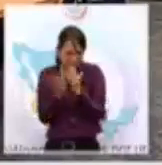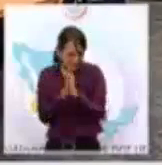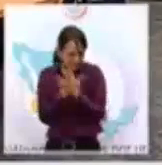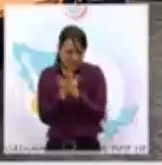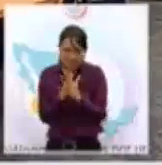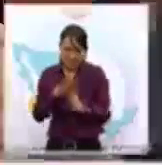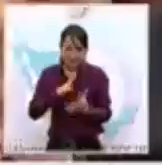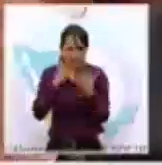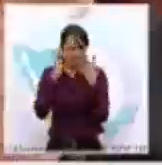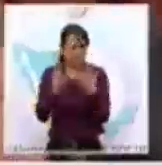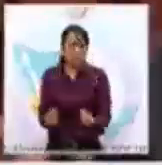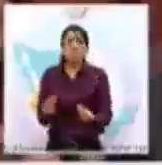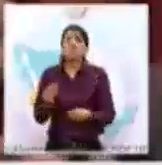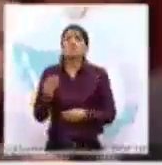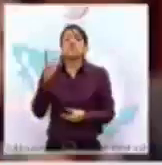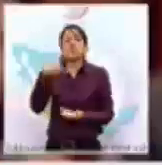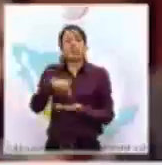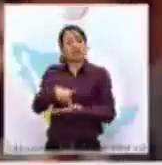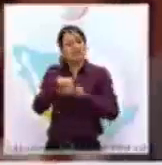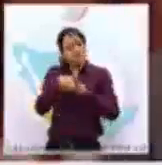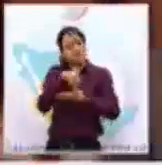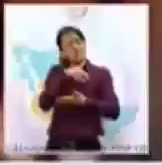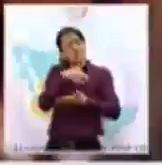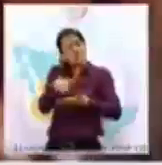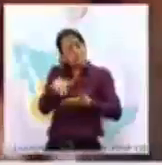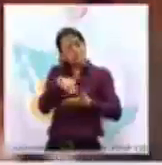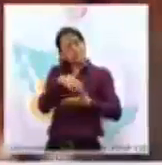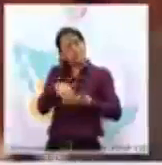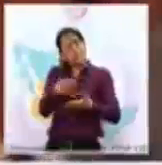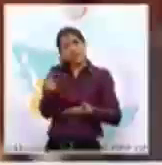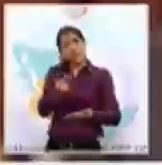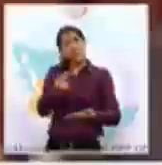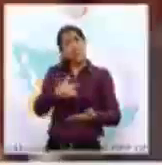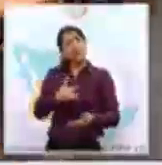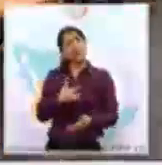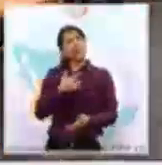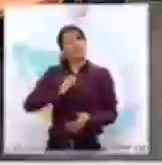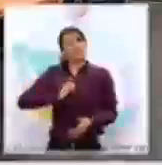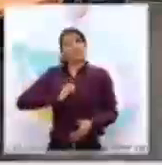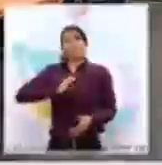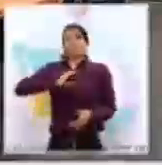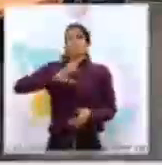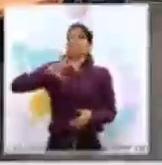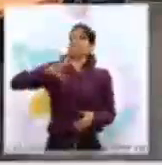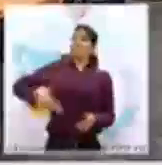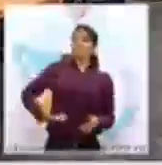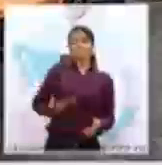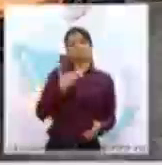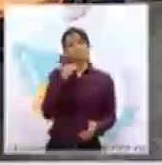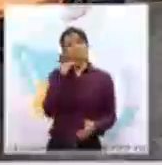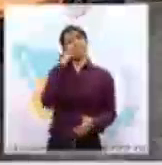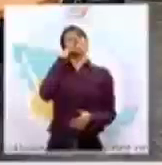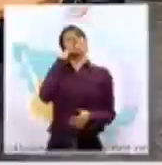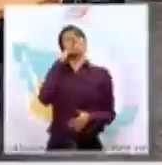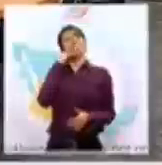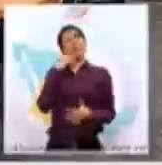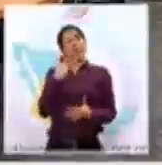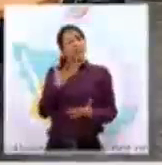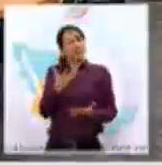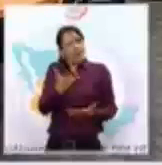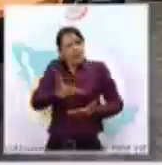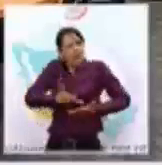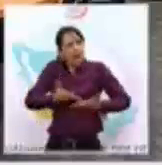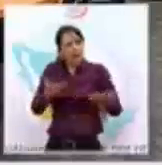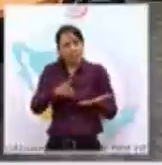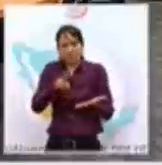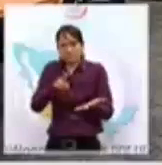en el que podemos, insisto, ser grandes, hablarnos de tú a tú con los mejores, seguir siendo lo que somos y apreciándolo. Creo